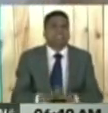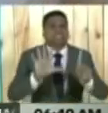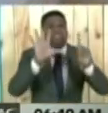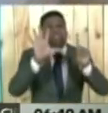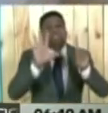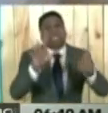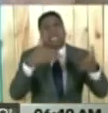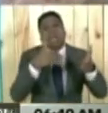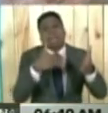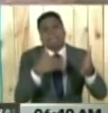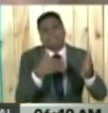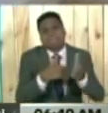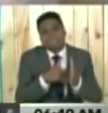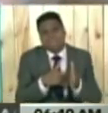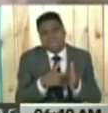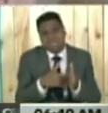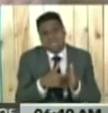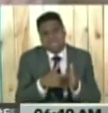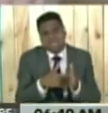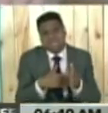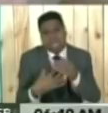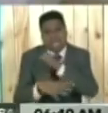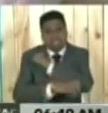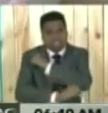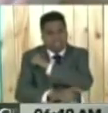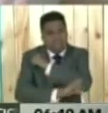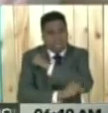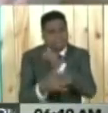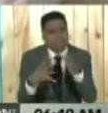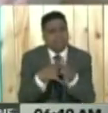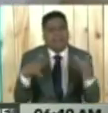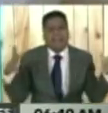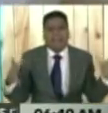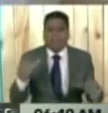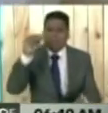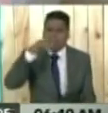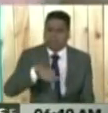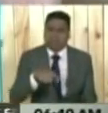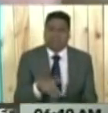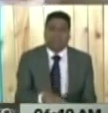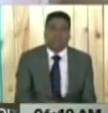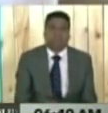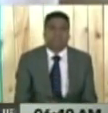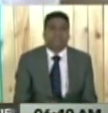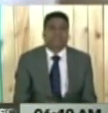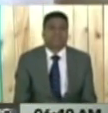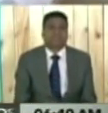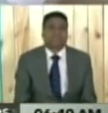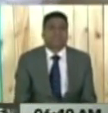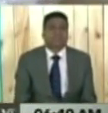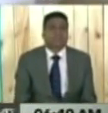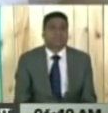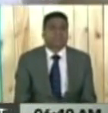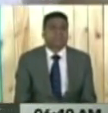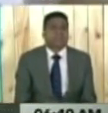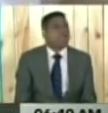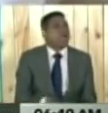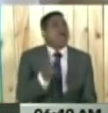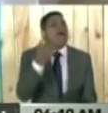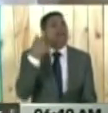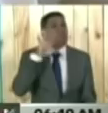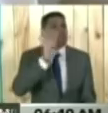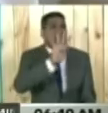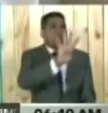fraudulentas. Es el fraude más grande que se ha cometido en la patria. Es el fraude más grande. Hablábamos que en la Cuarta